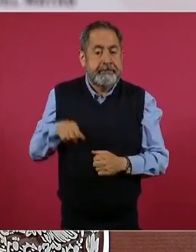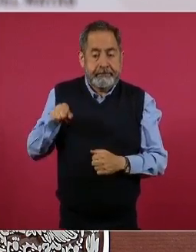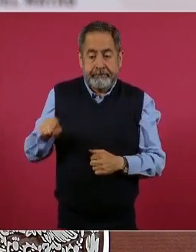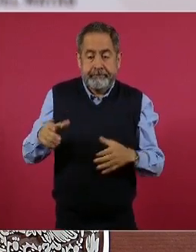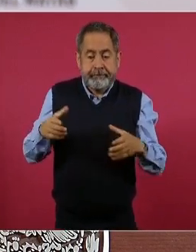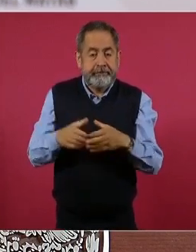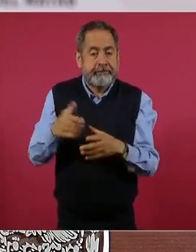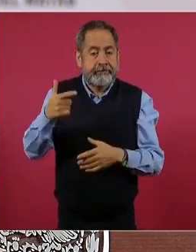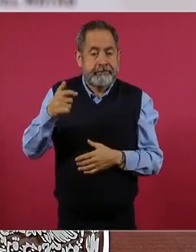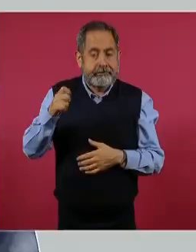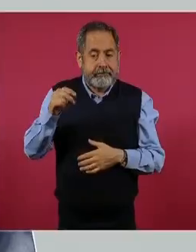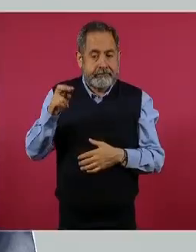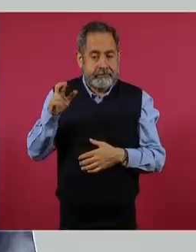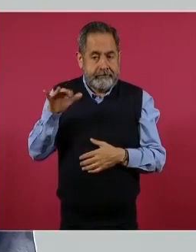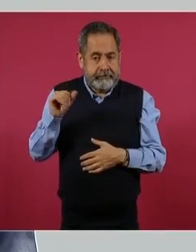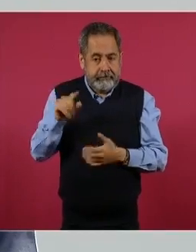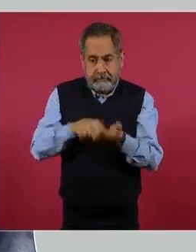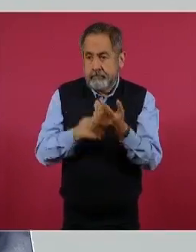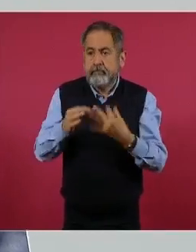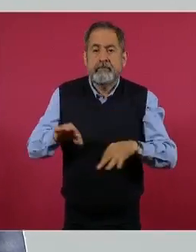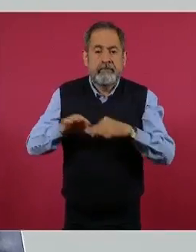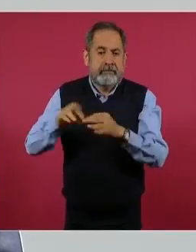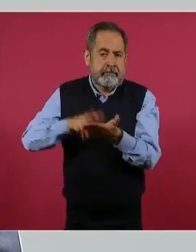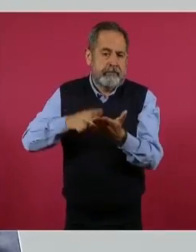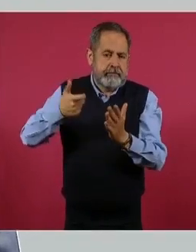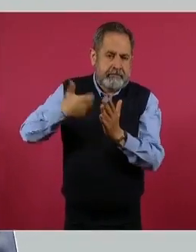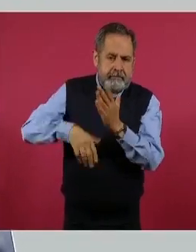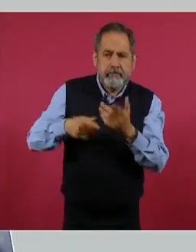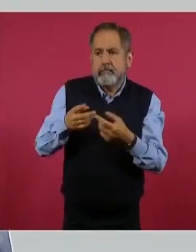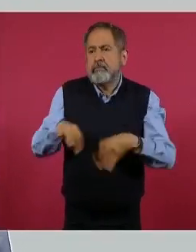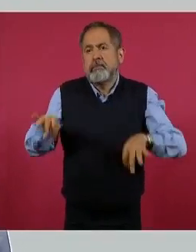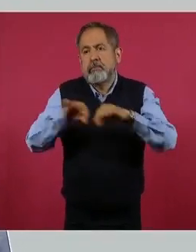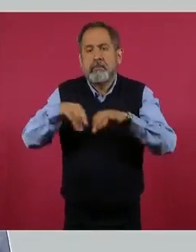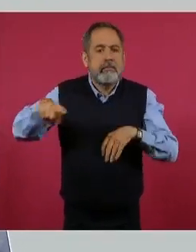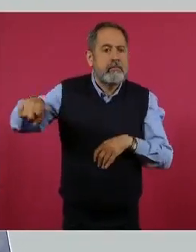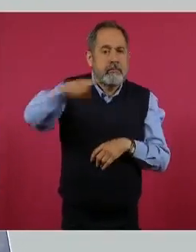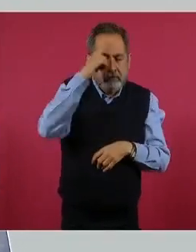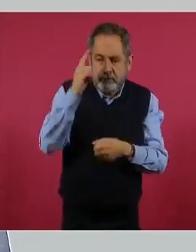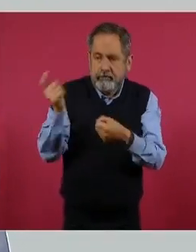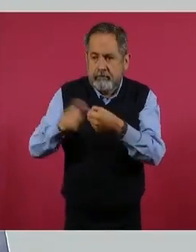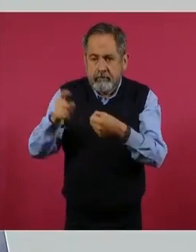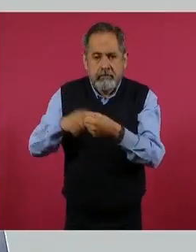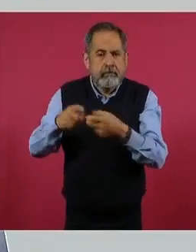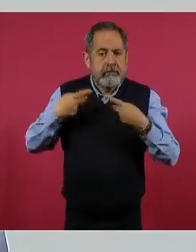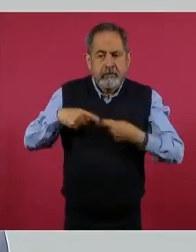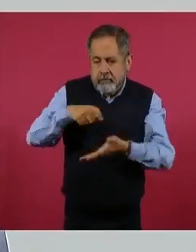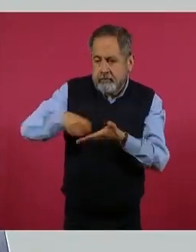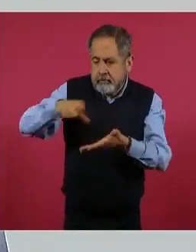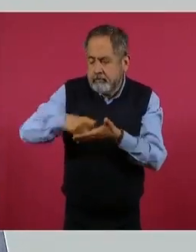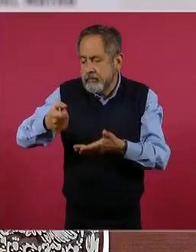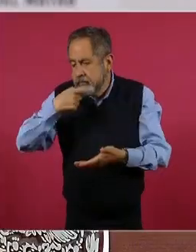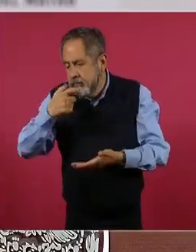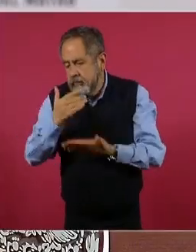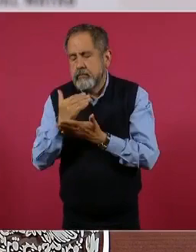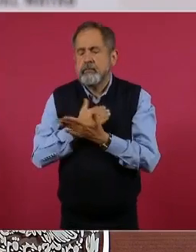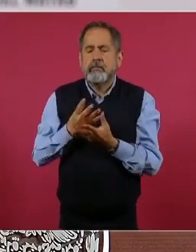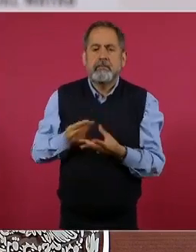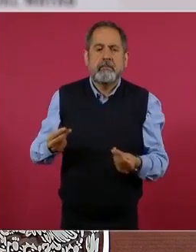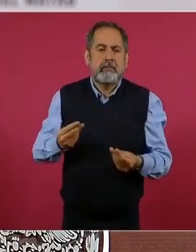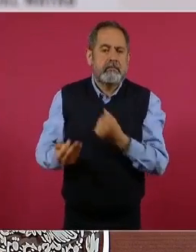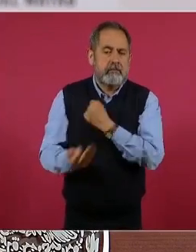en México es crucial para la generación de empleos y el acceso a fármacos eficaces y de bajo